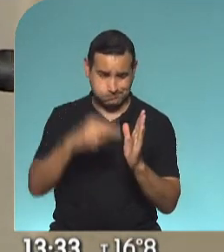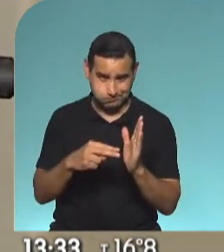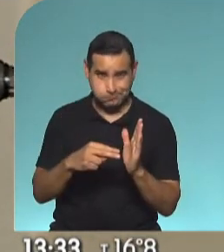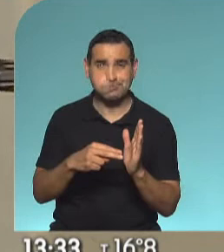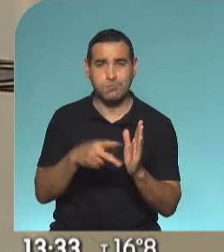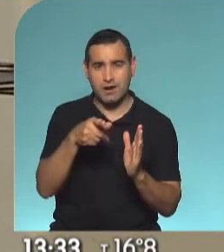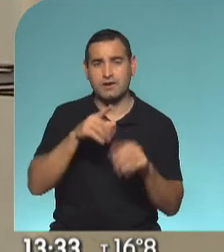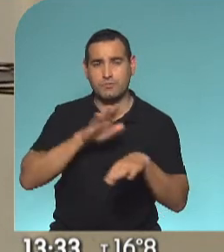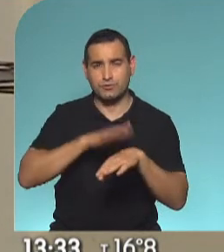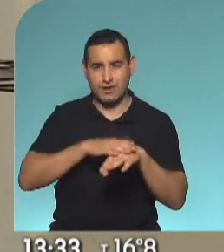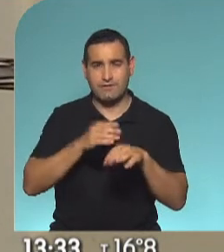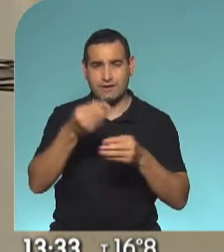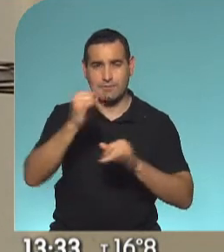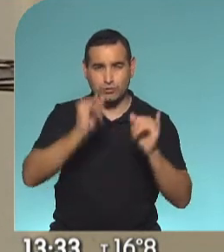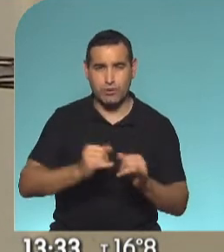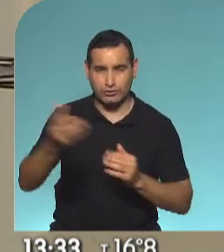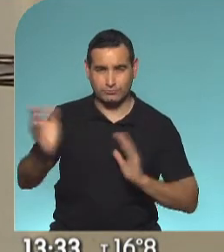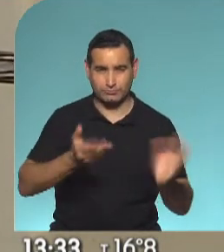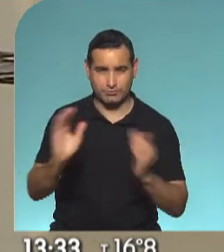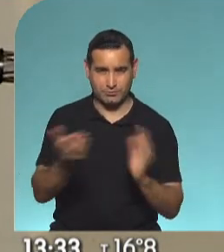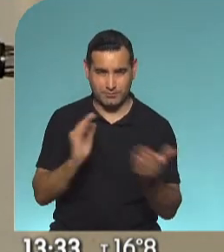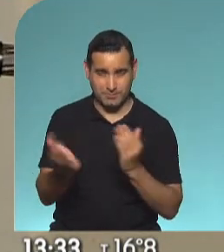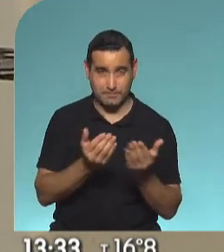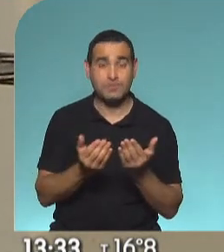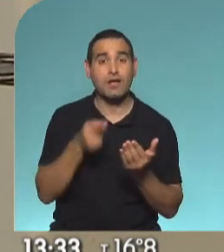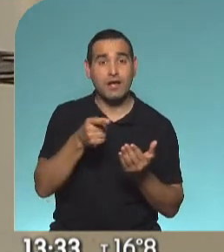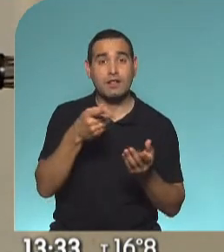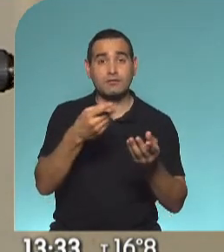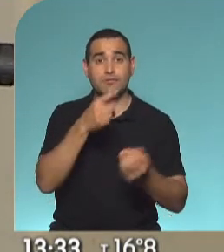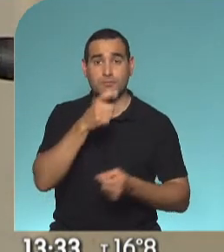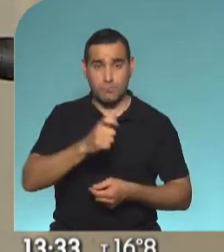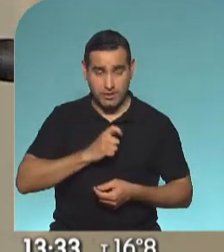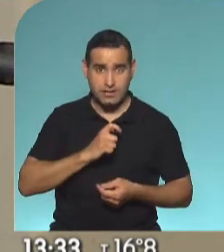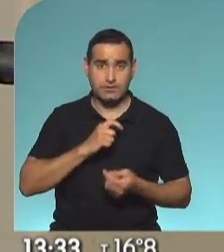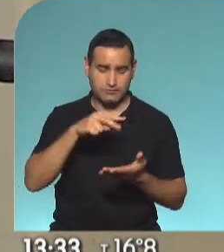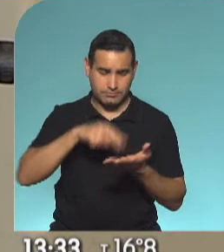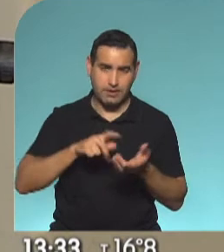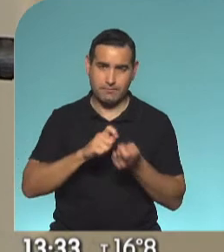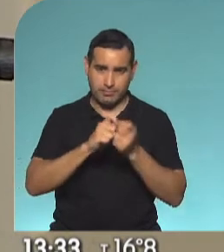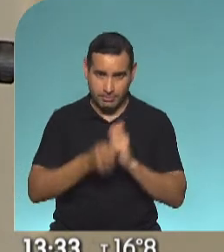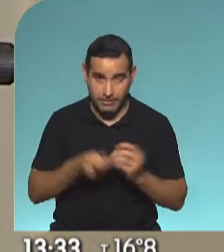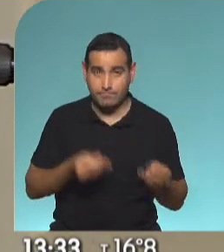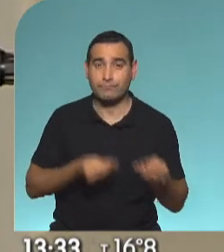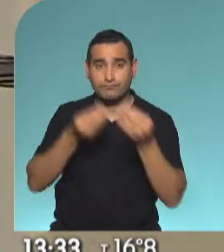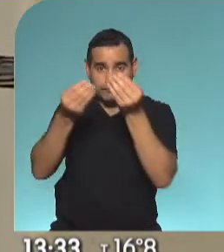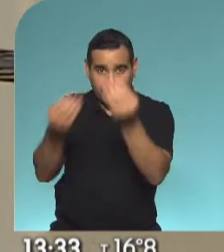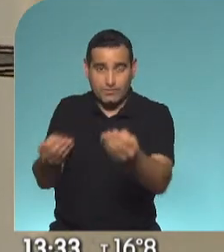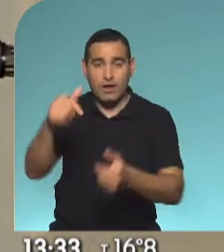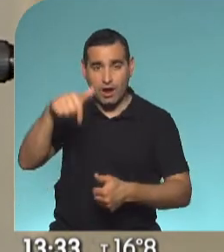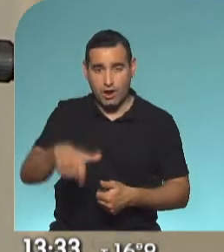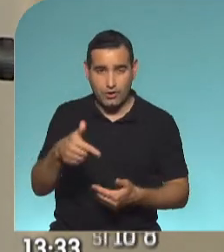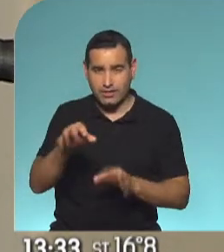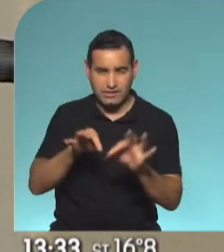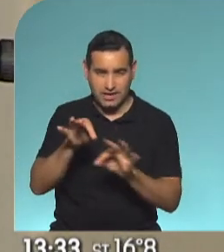presupuesto de todos los ministerios. Sobre esa primera devolución nosotros volvimos a reenviar y ahora se están dando los